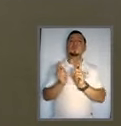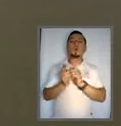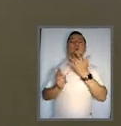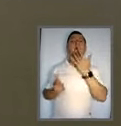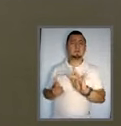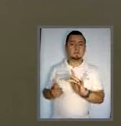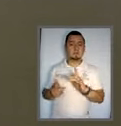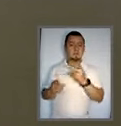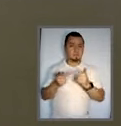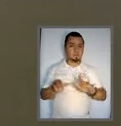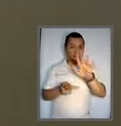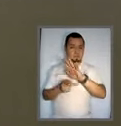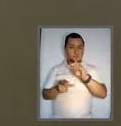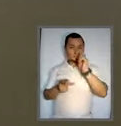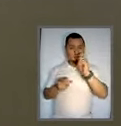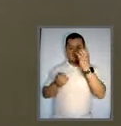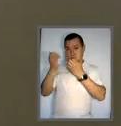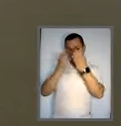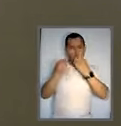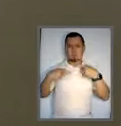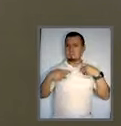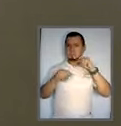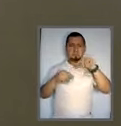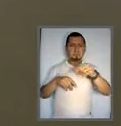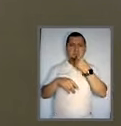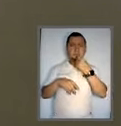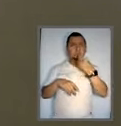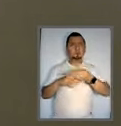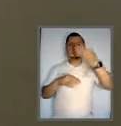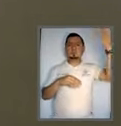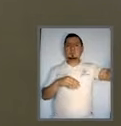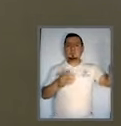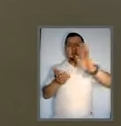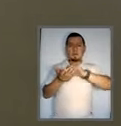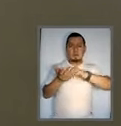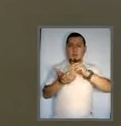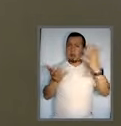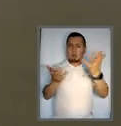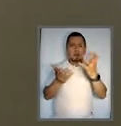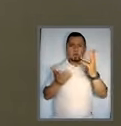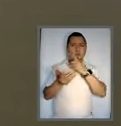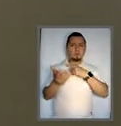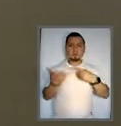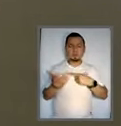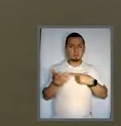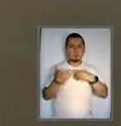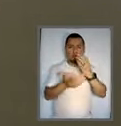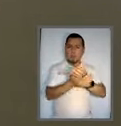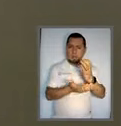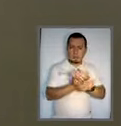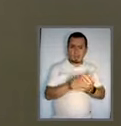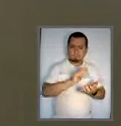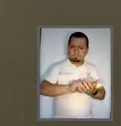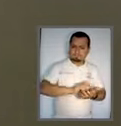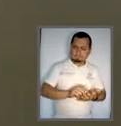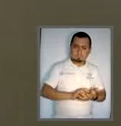WhatsApp. Está previsto que cada escuela, si así lo decide, puede hacer completamente en papel, completamente trabajando en los cuadernos,